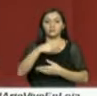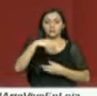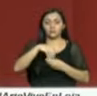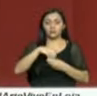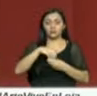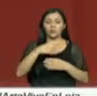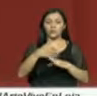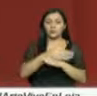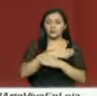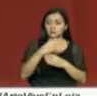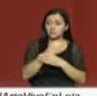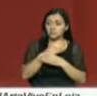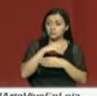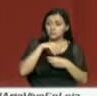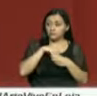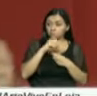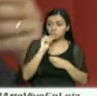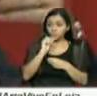servirá para